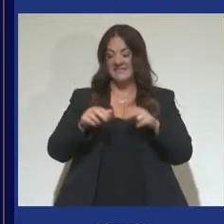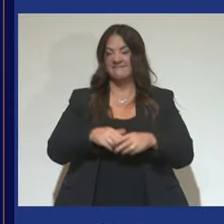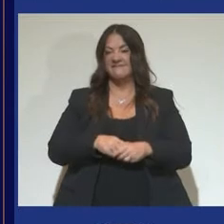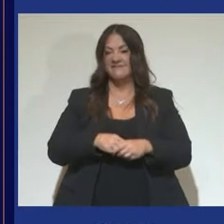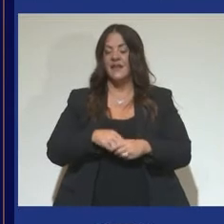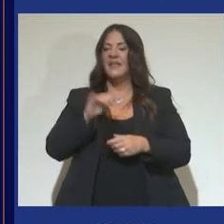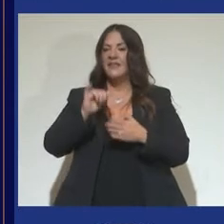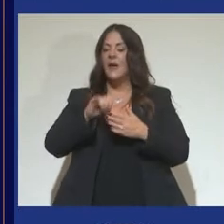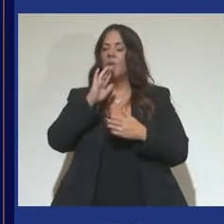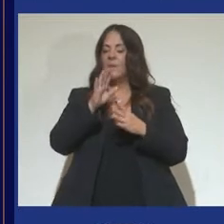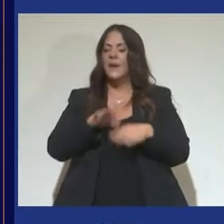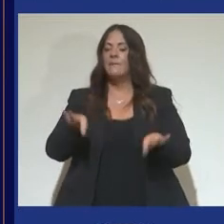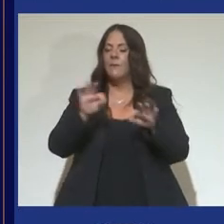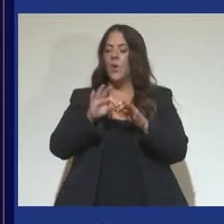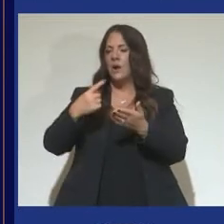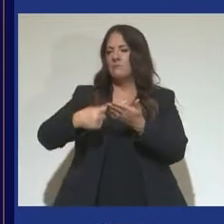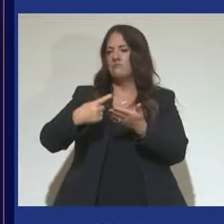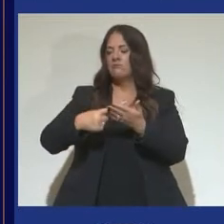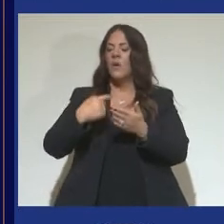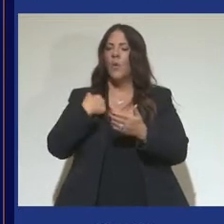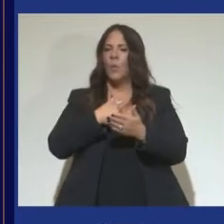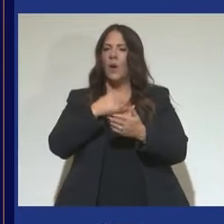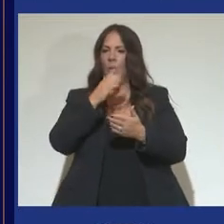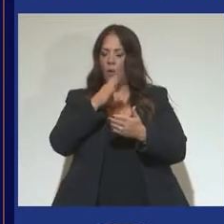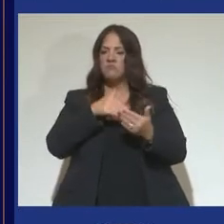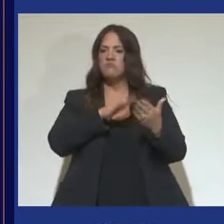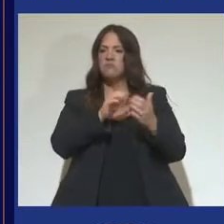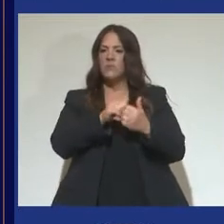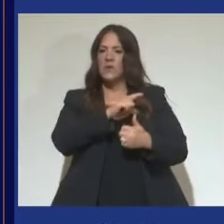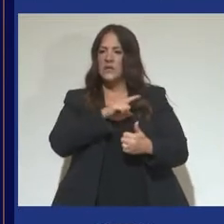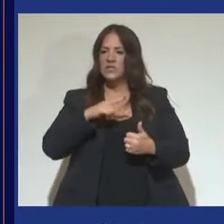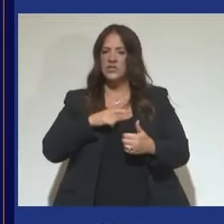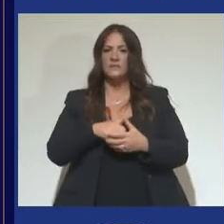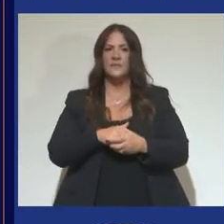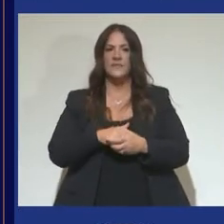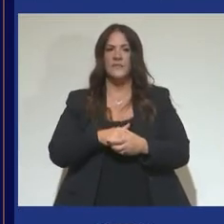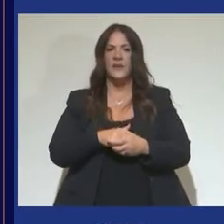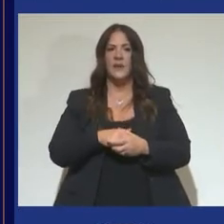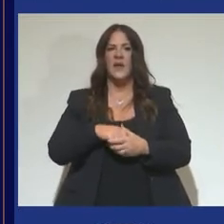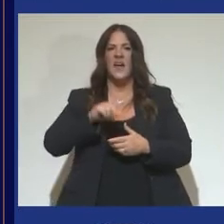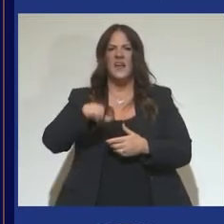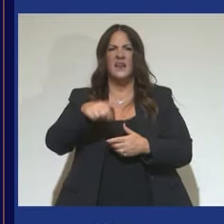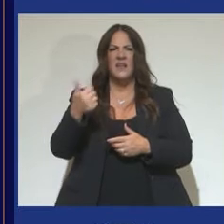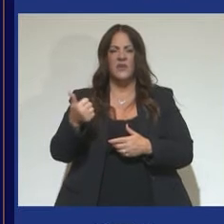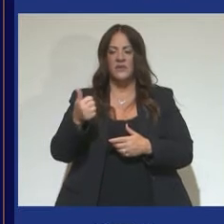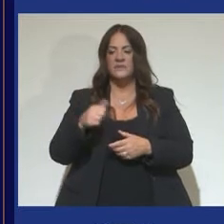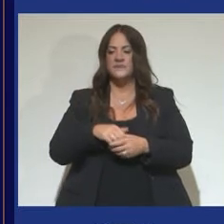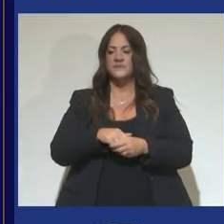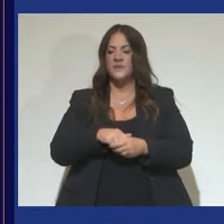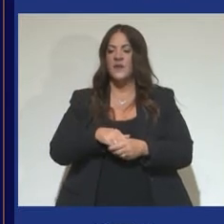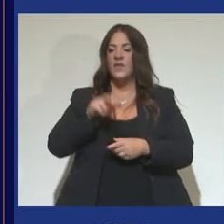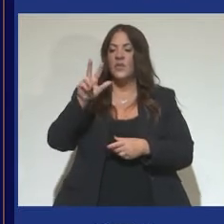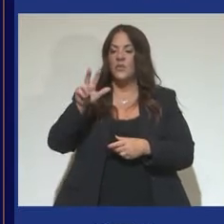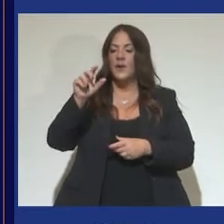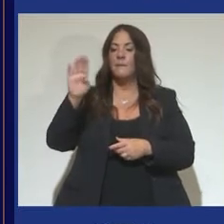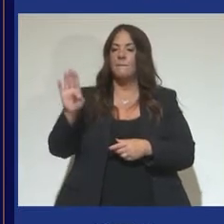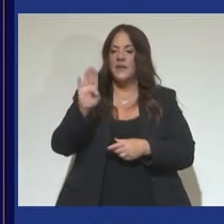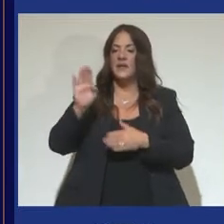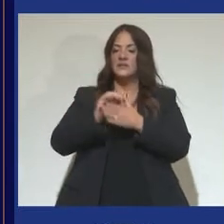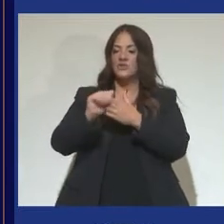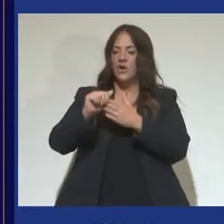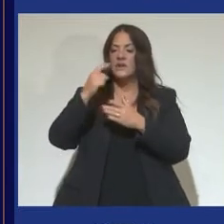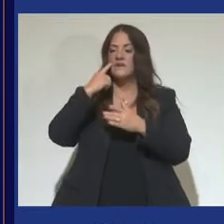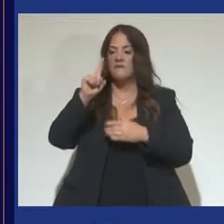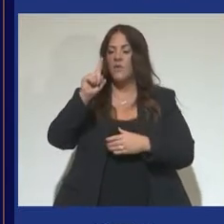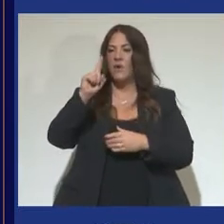otra parte importante de la conversación que tendremos con la legislatura están ya casi tres mil millones de dólares de apoyo adicional para la